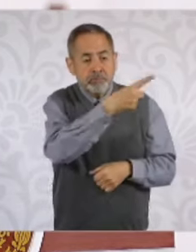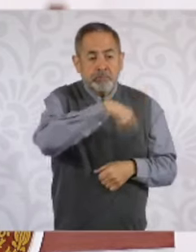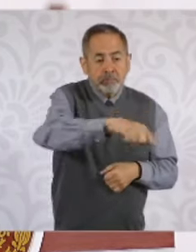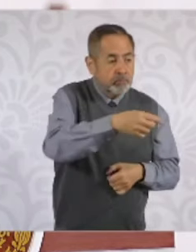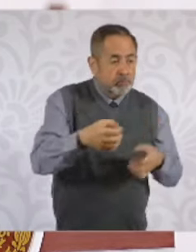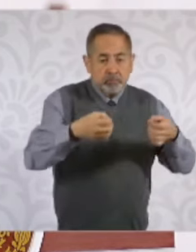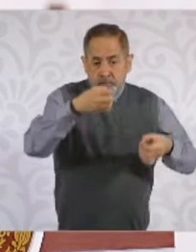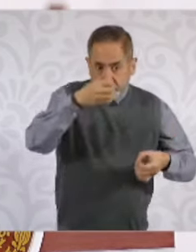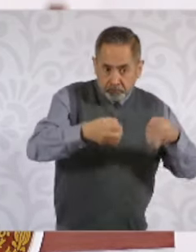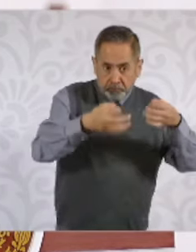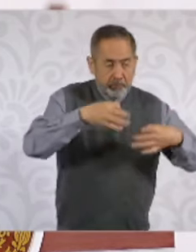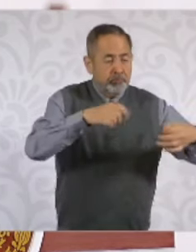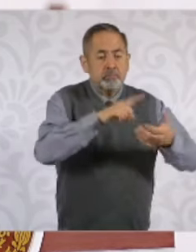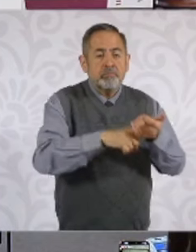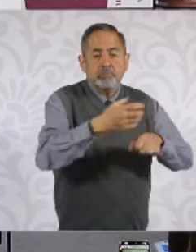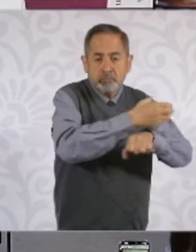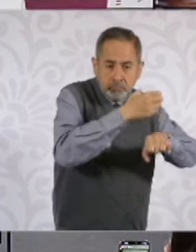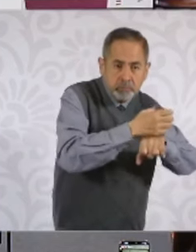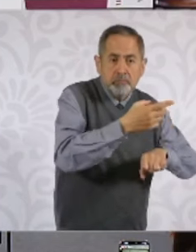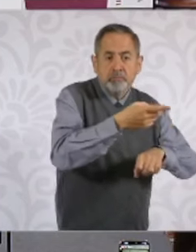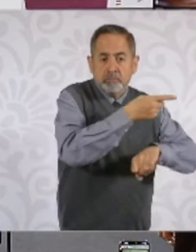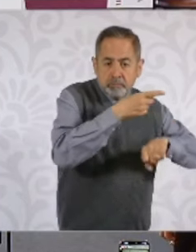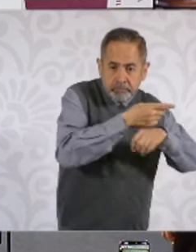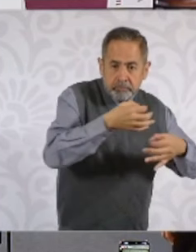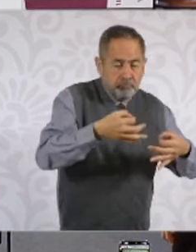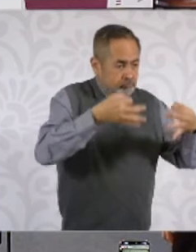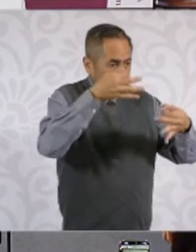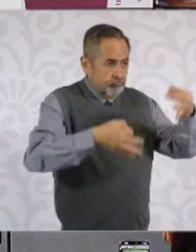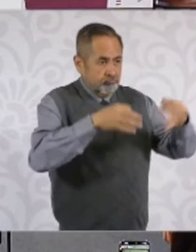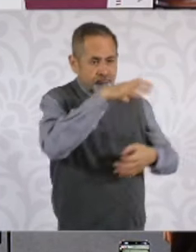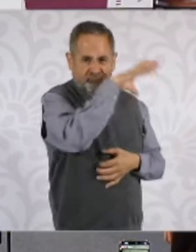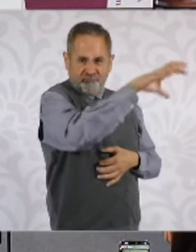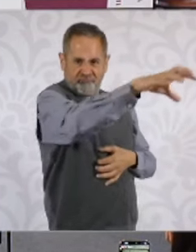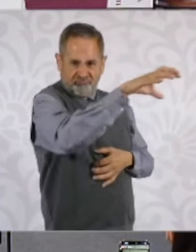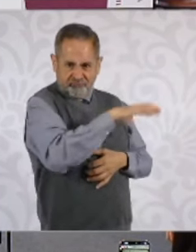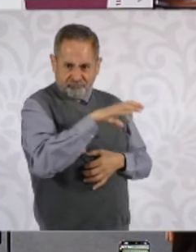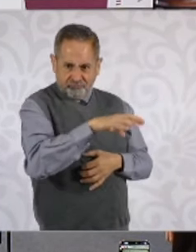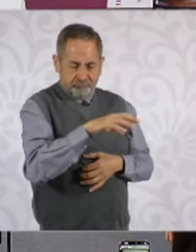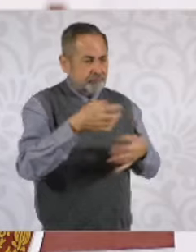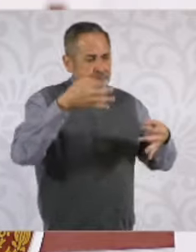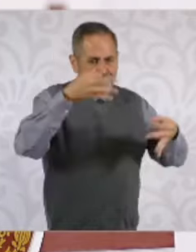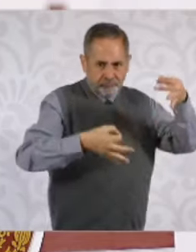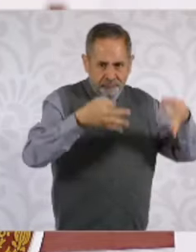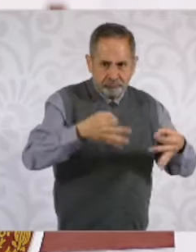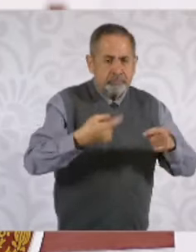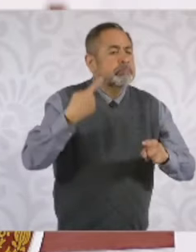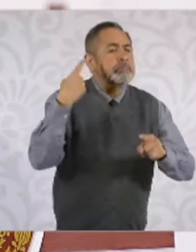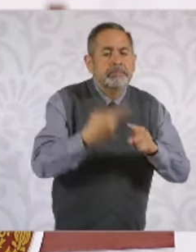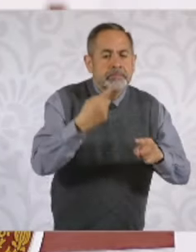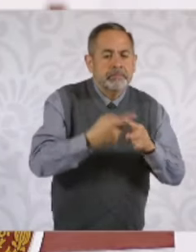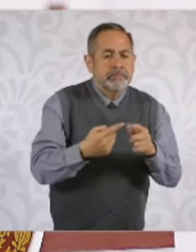de circuito y jueces de distrito, la elección será